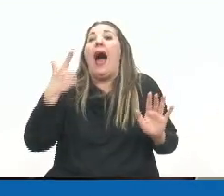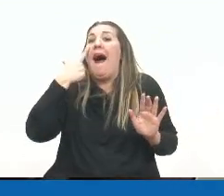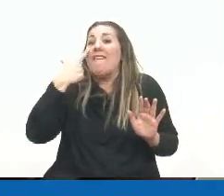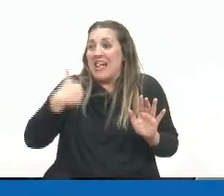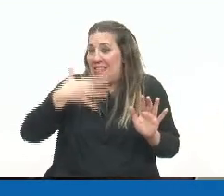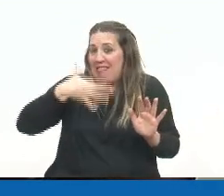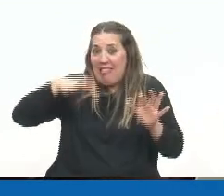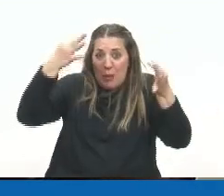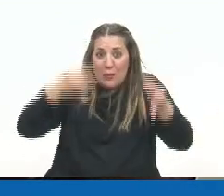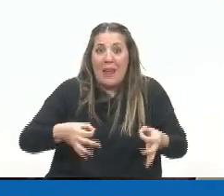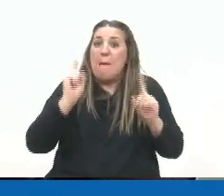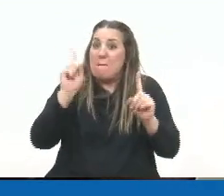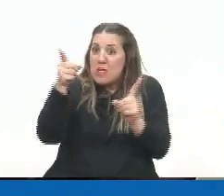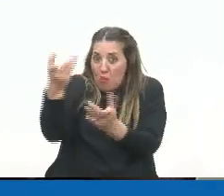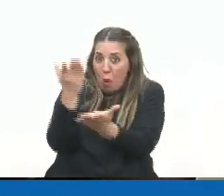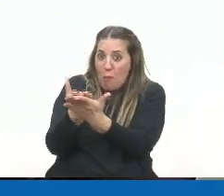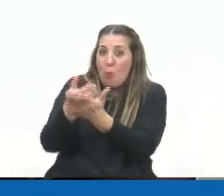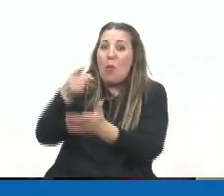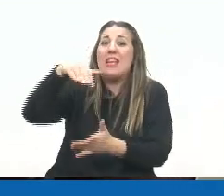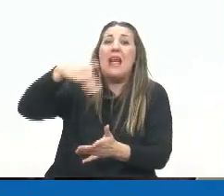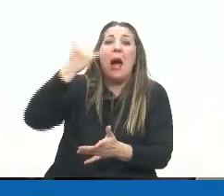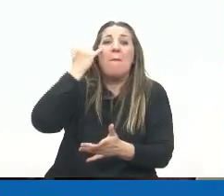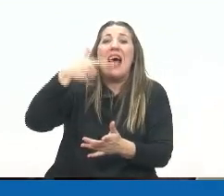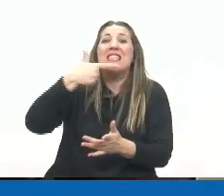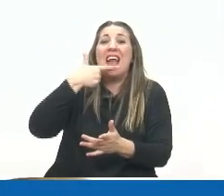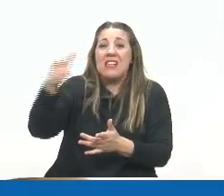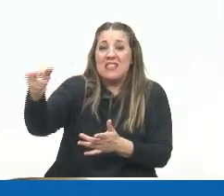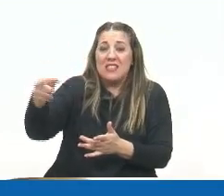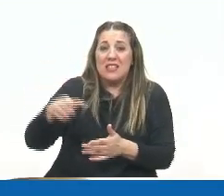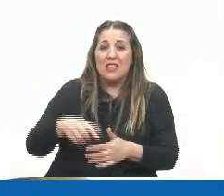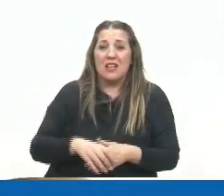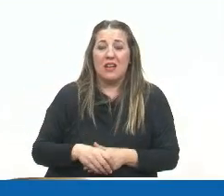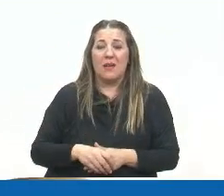esa es la moción de orden que hizo senador mayans tiene